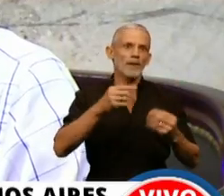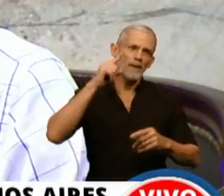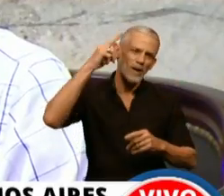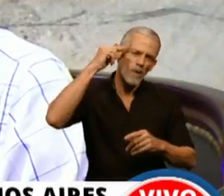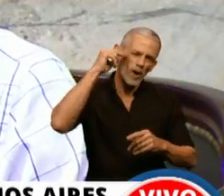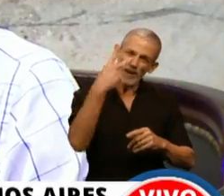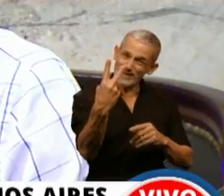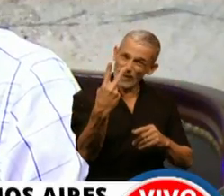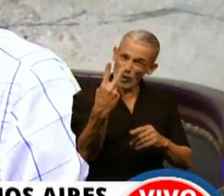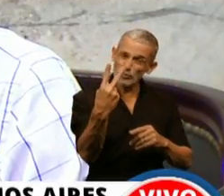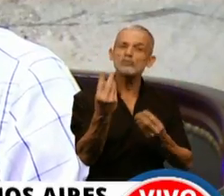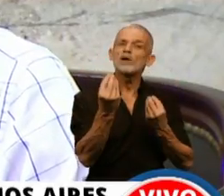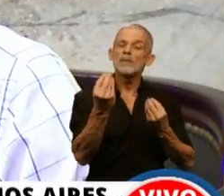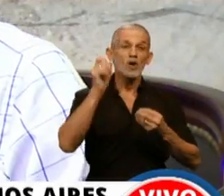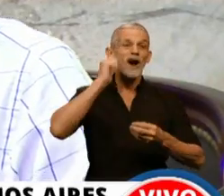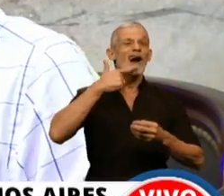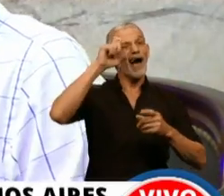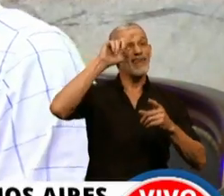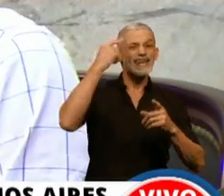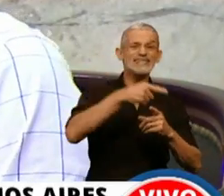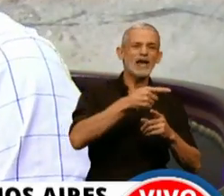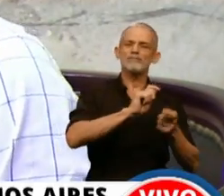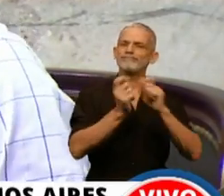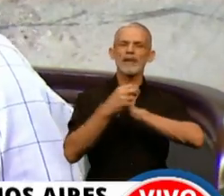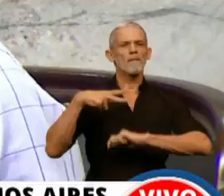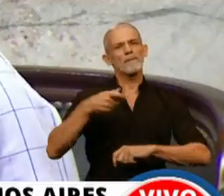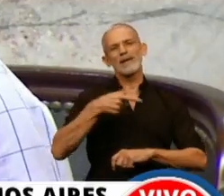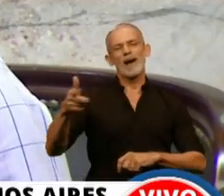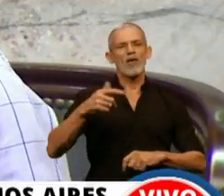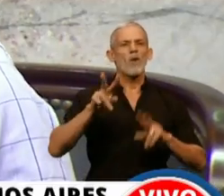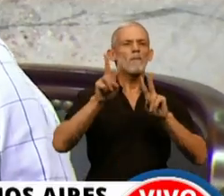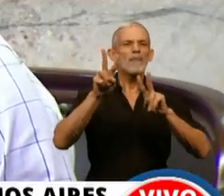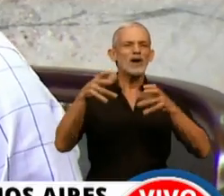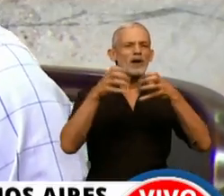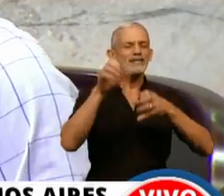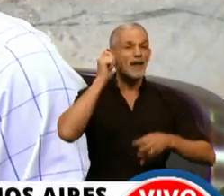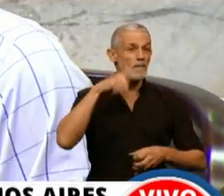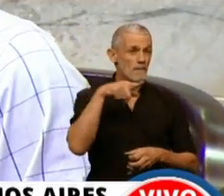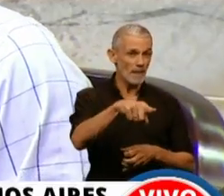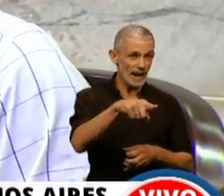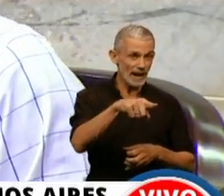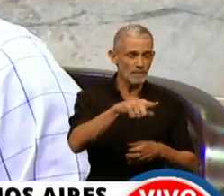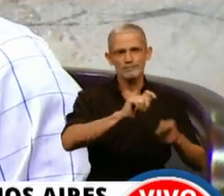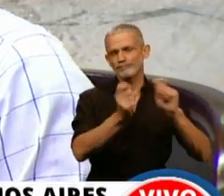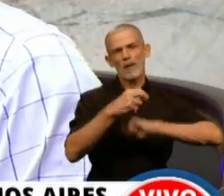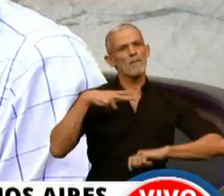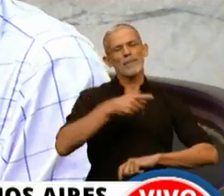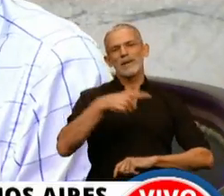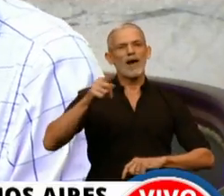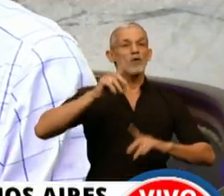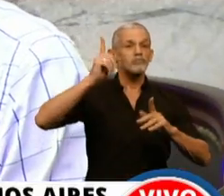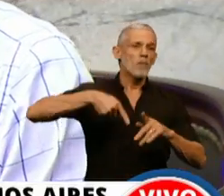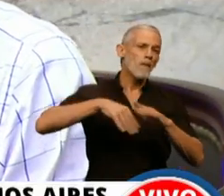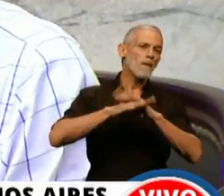992 gas del estado fue privatizada bajo el gobierno peronista de carlos menen por orden del banco